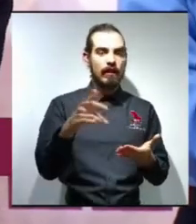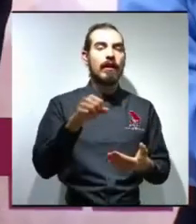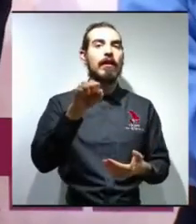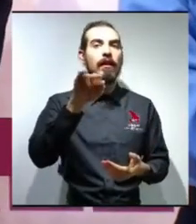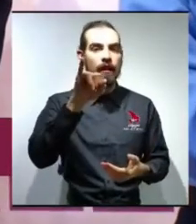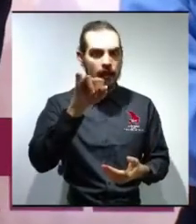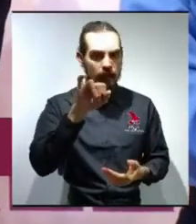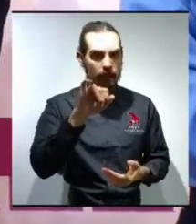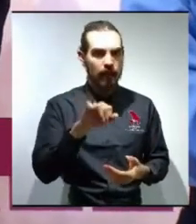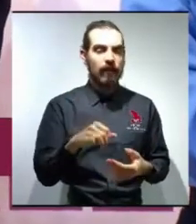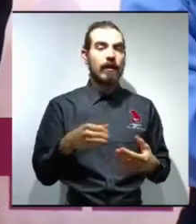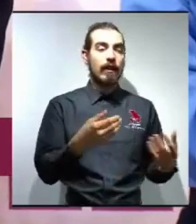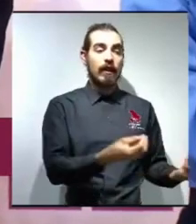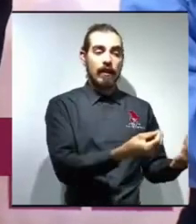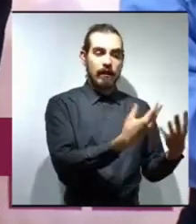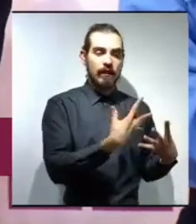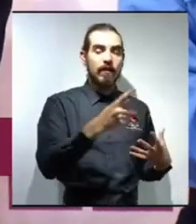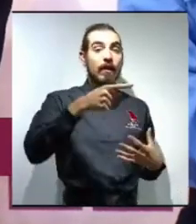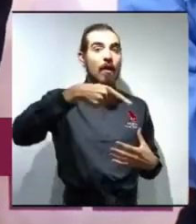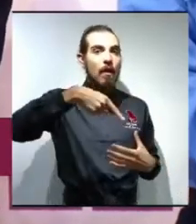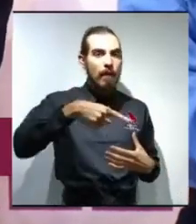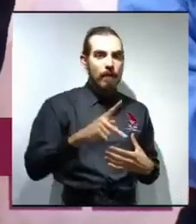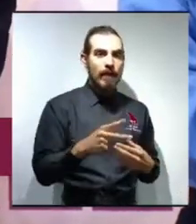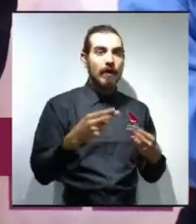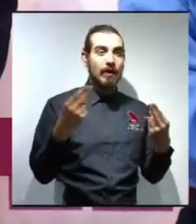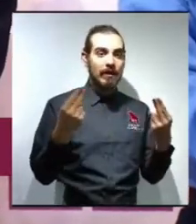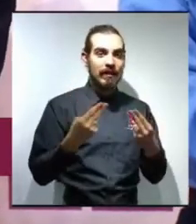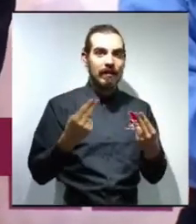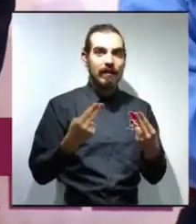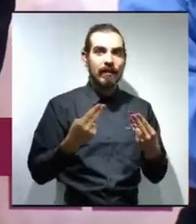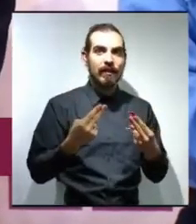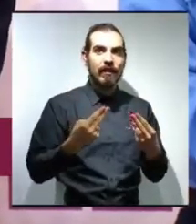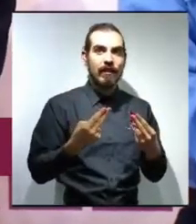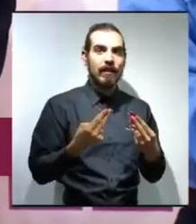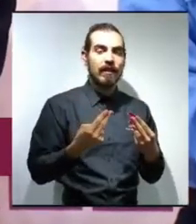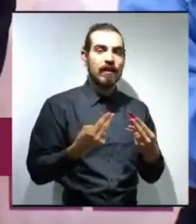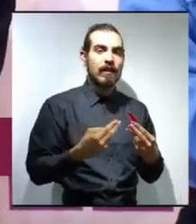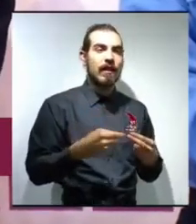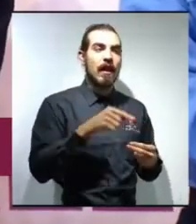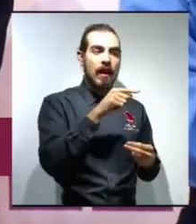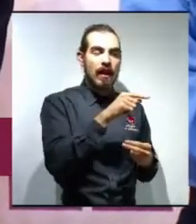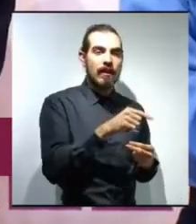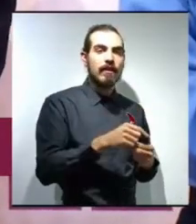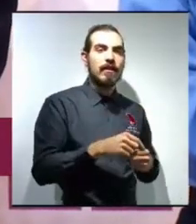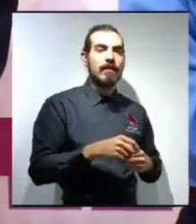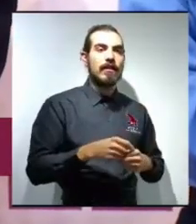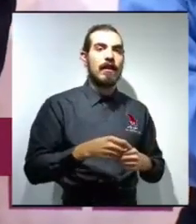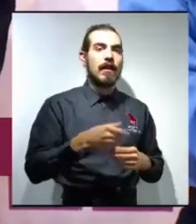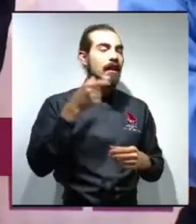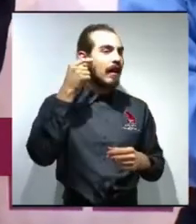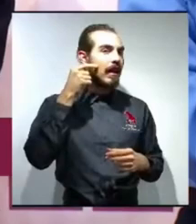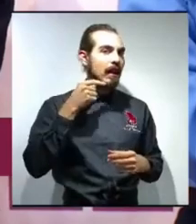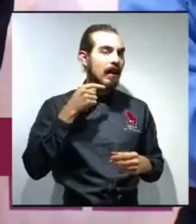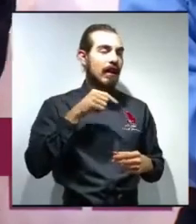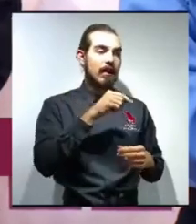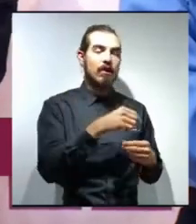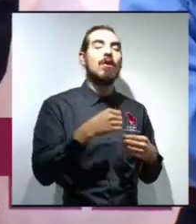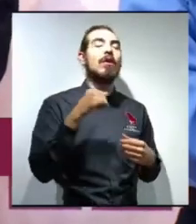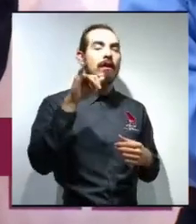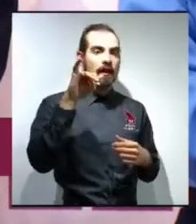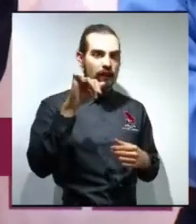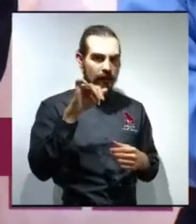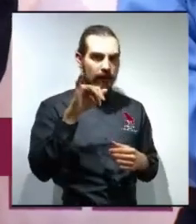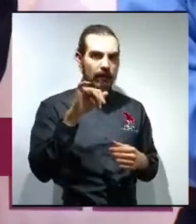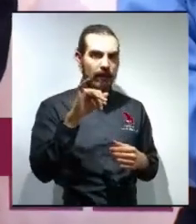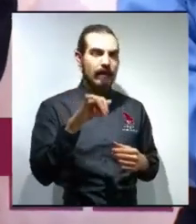pero decidimos por la necesidad de nuestros hermanos de Guerrero de extenderlo una semana más, así es que